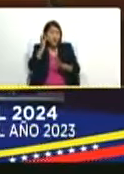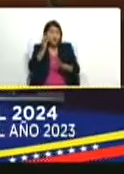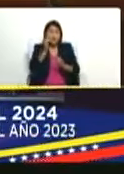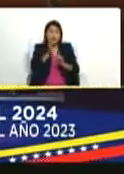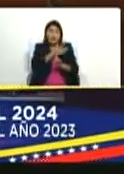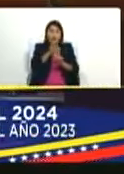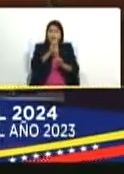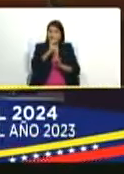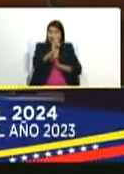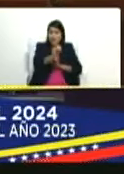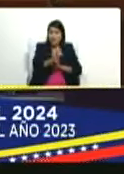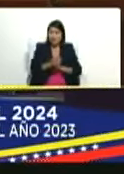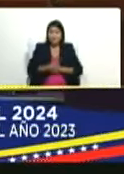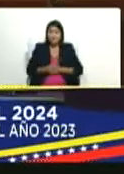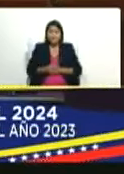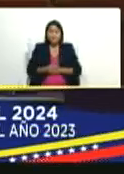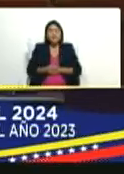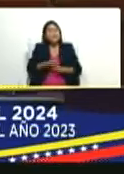de Violencia.